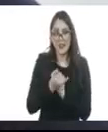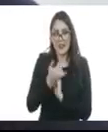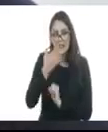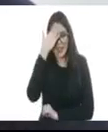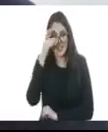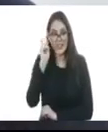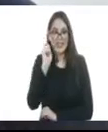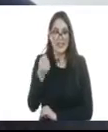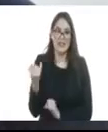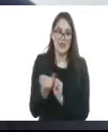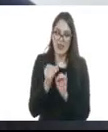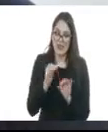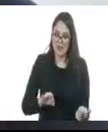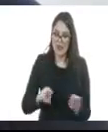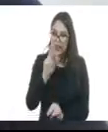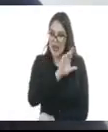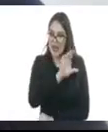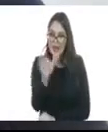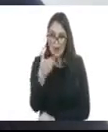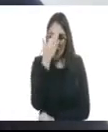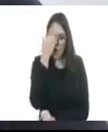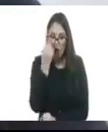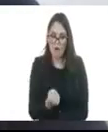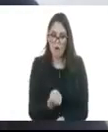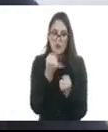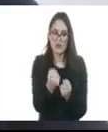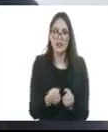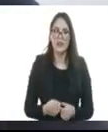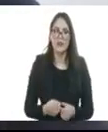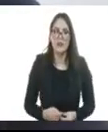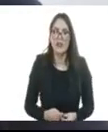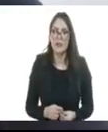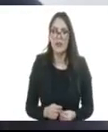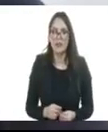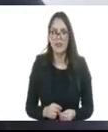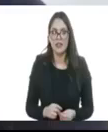como aliados para esta lucha.